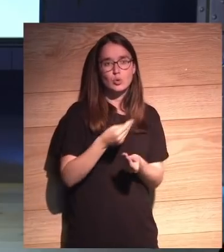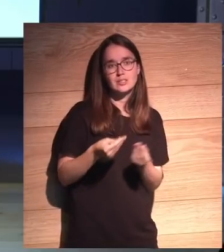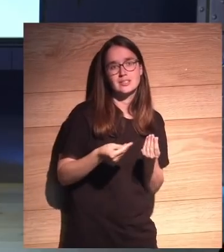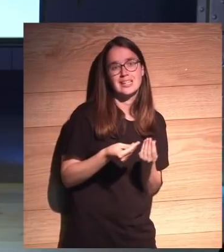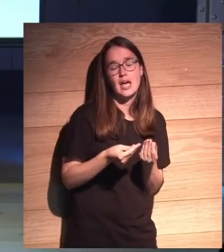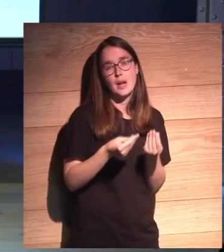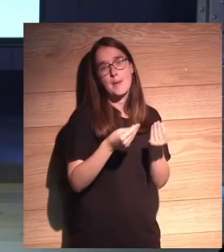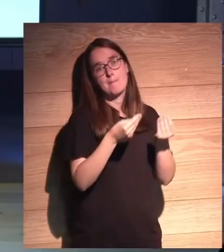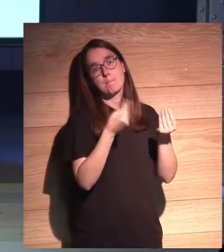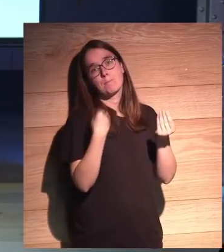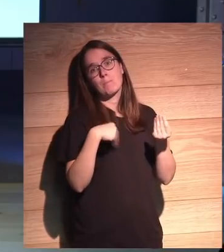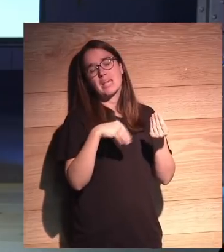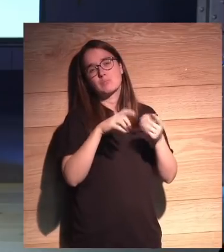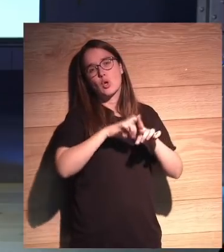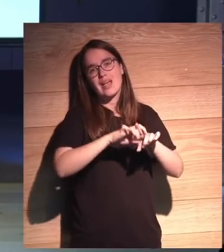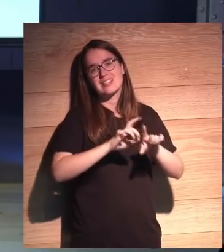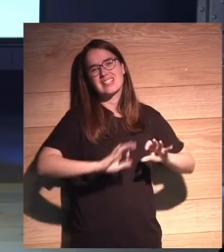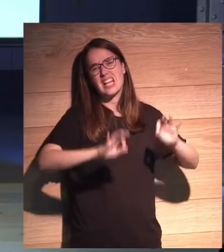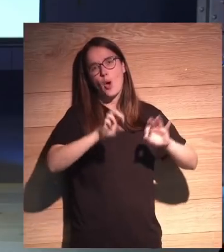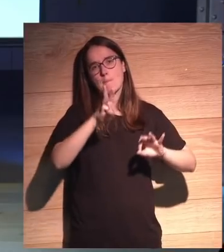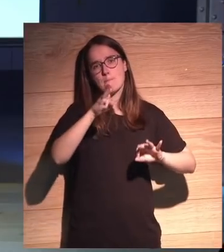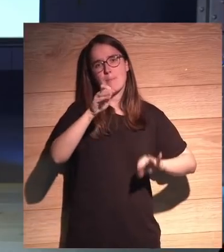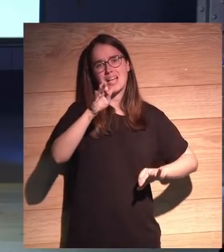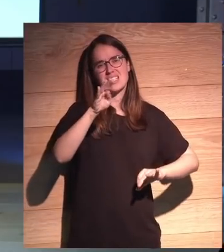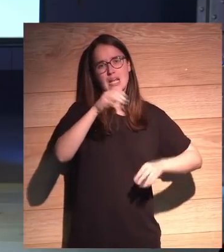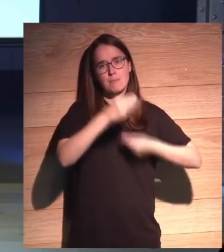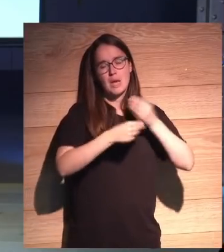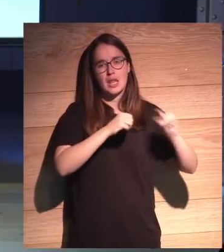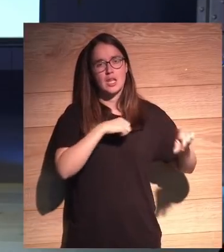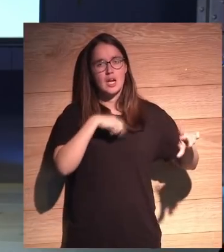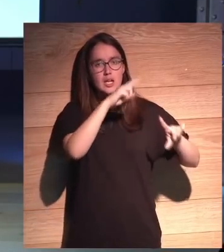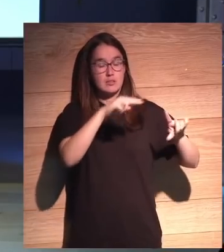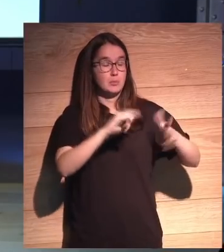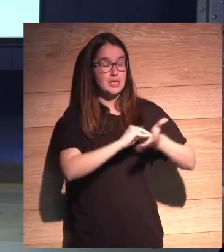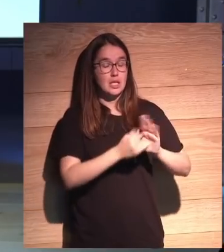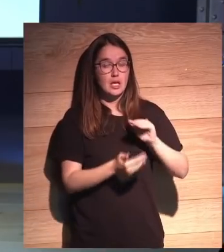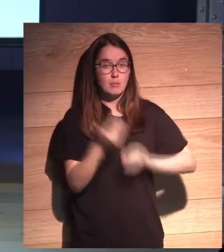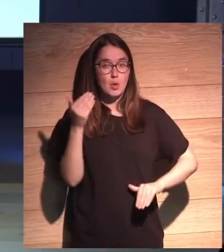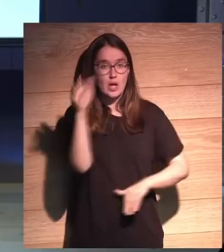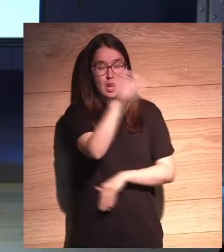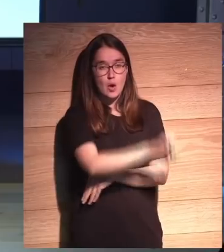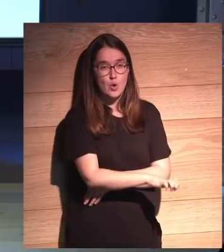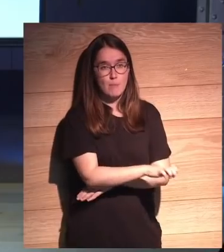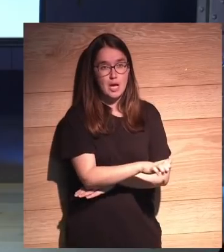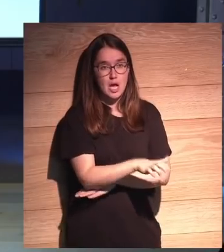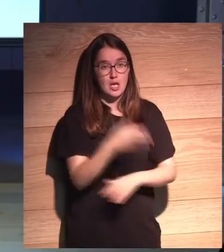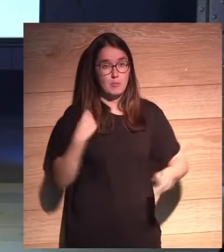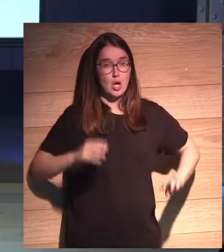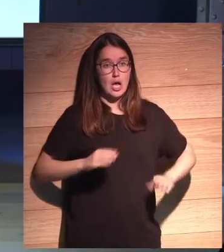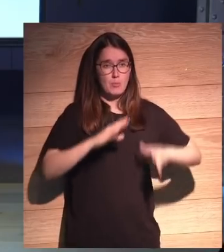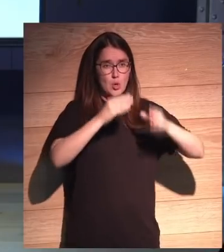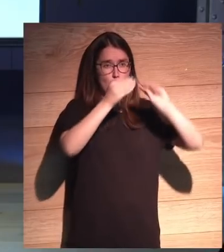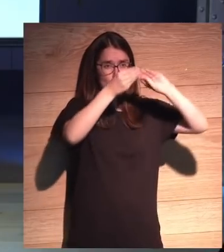hacer retratos y lo convierte en la técnica de moda en la Europa del Rococó, otra